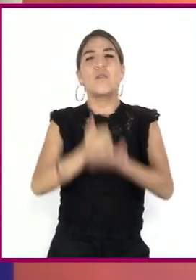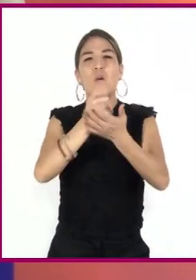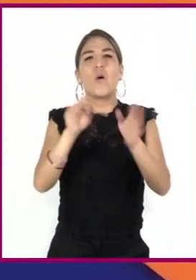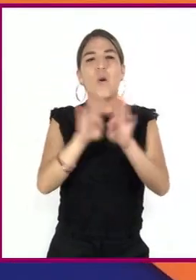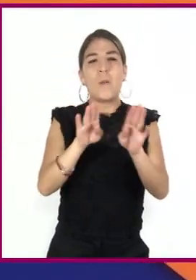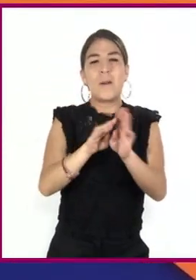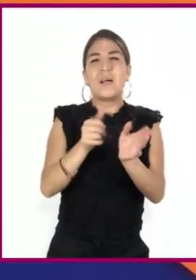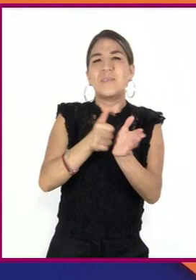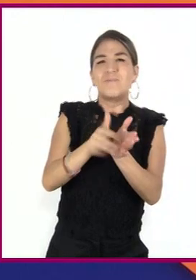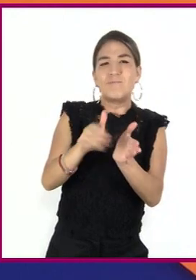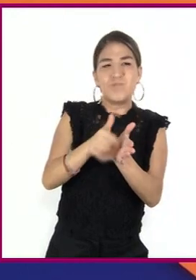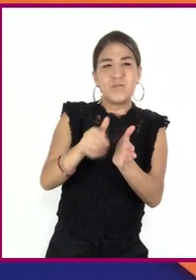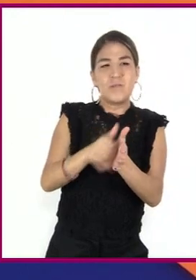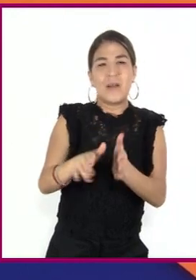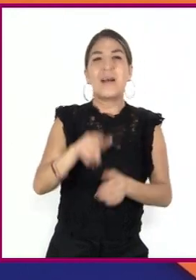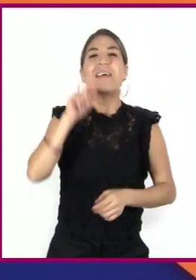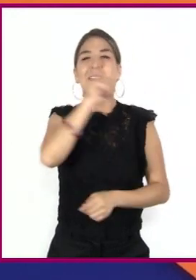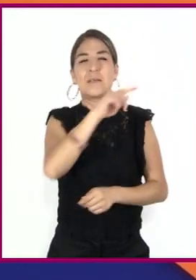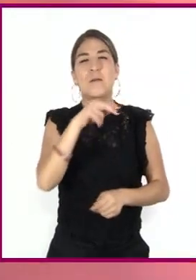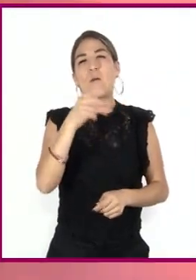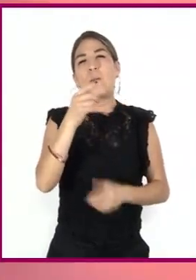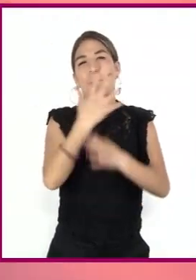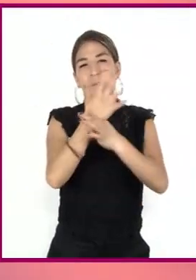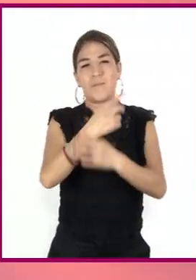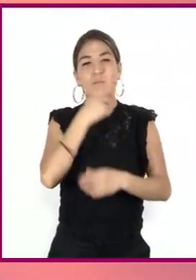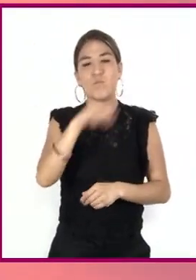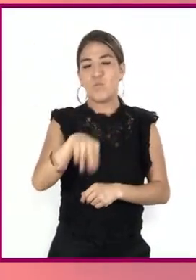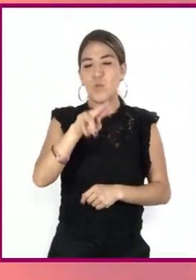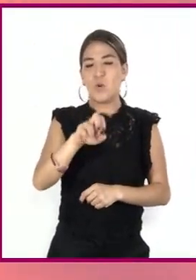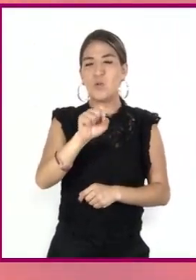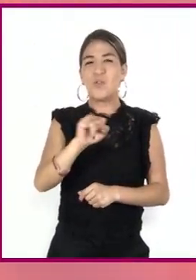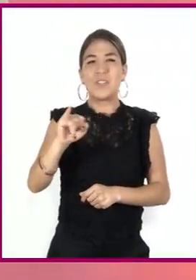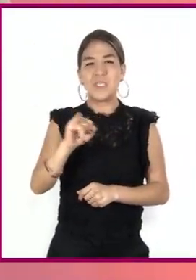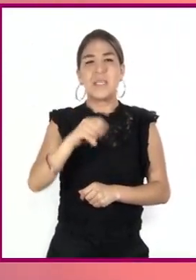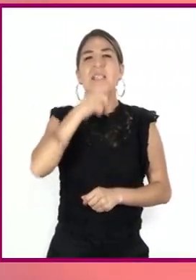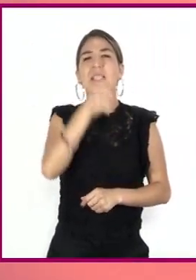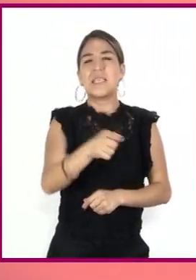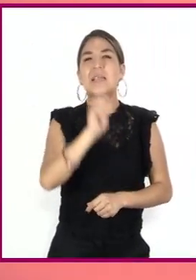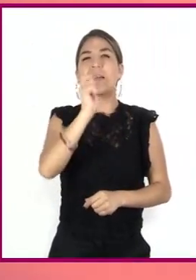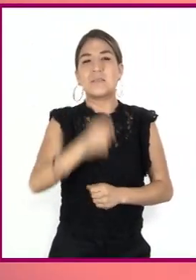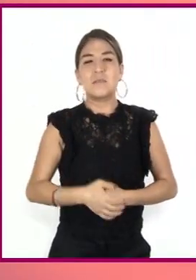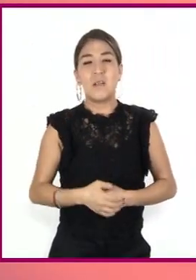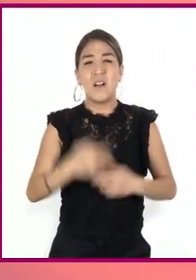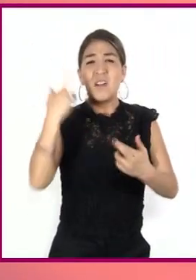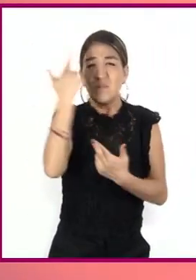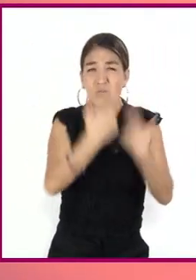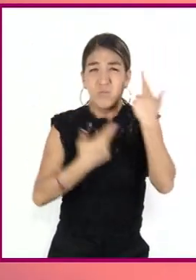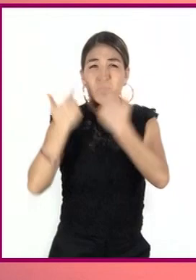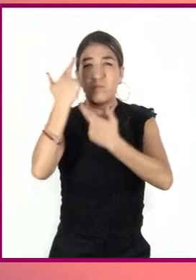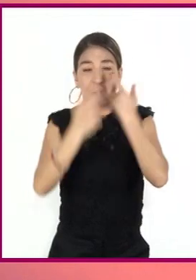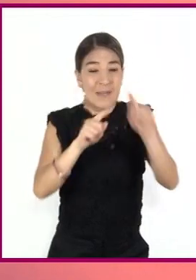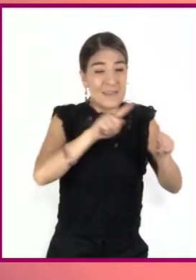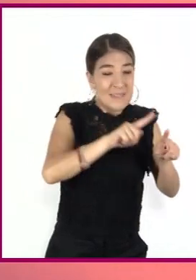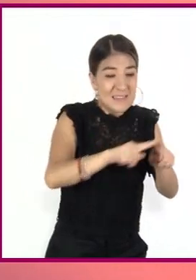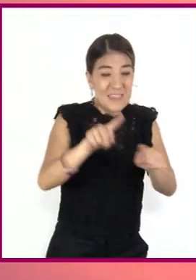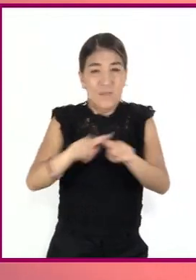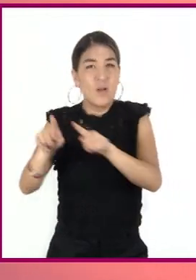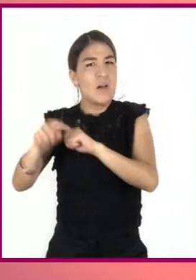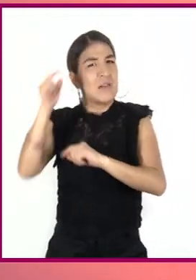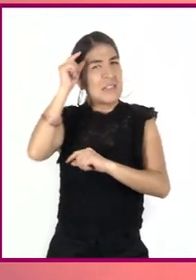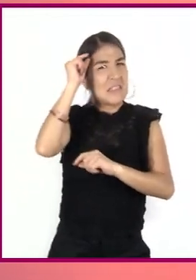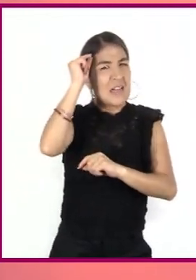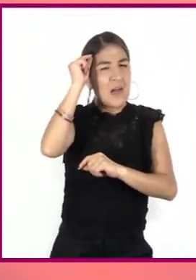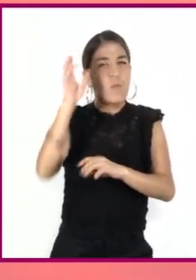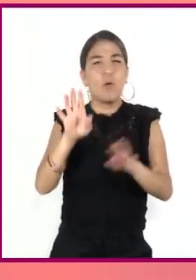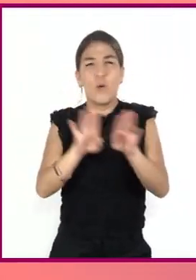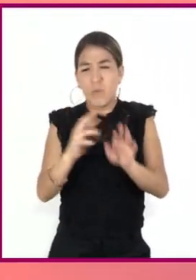arsénico. Según Musi Mendoza, Sten Forswood hizo analizar 8 secciones de cabello del emperador Napoleón,